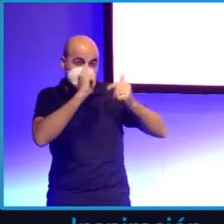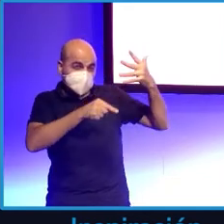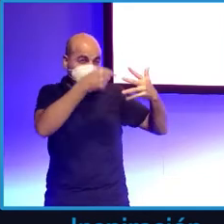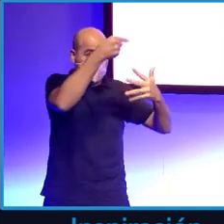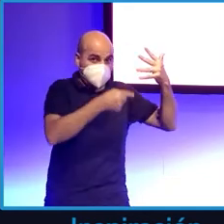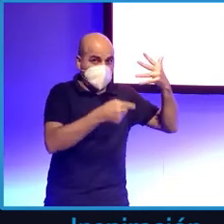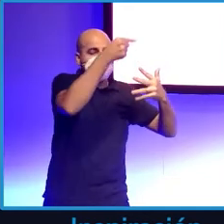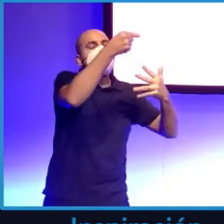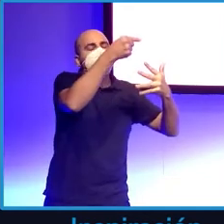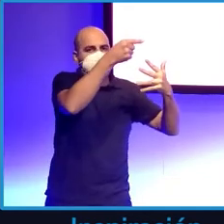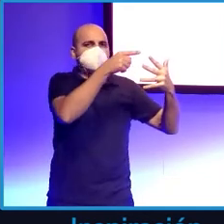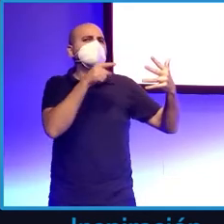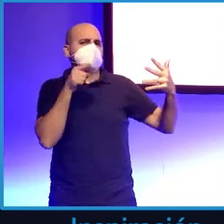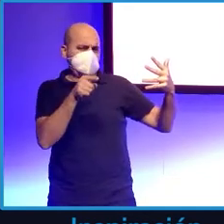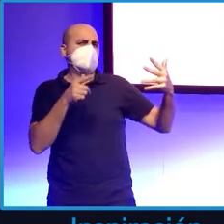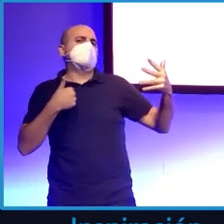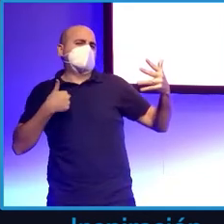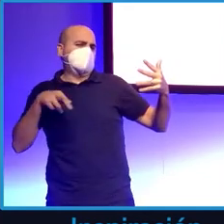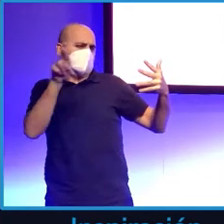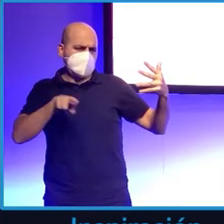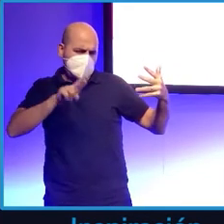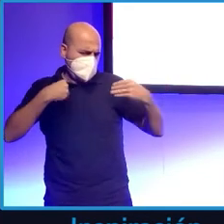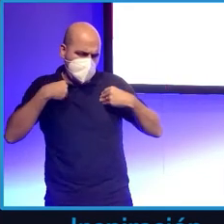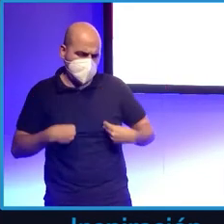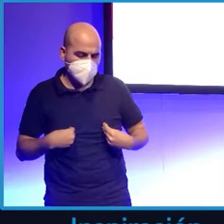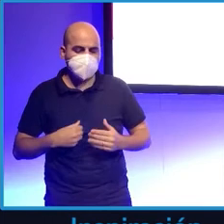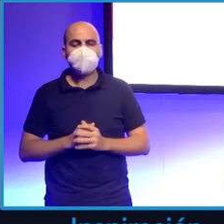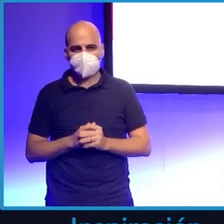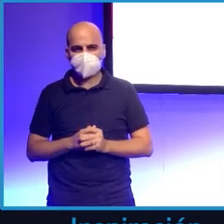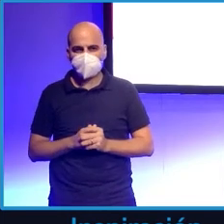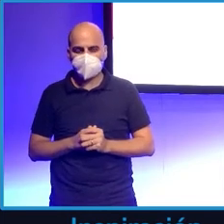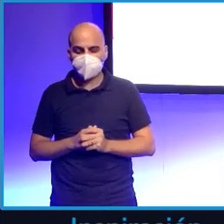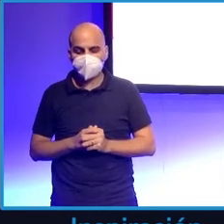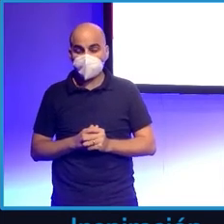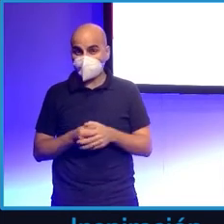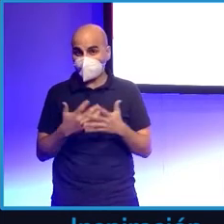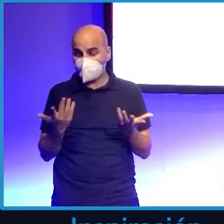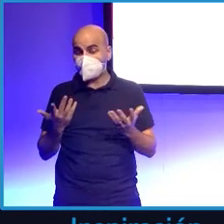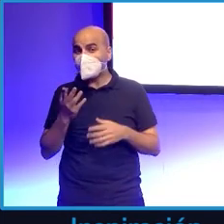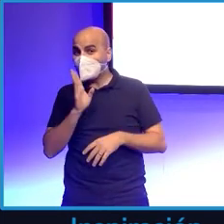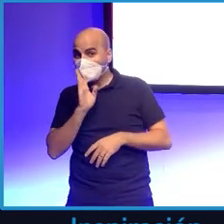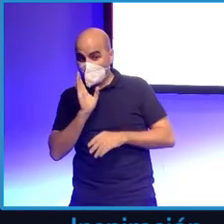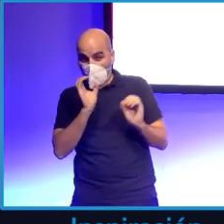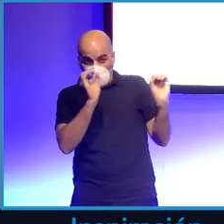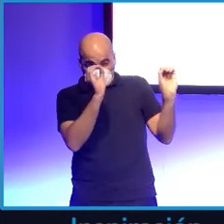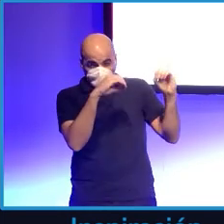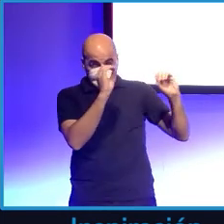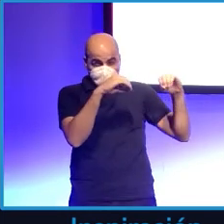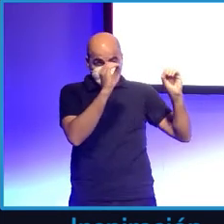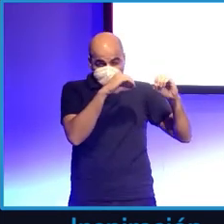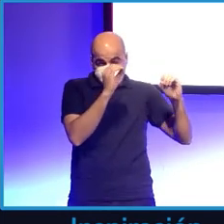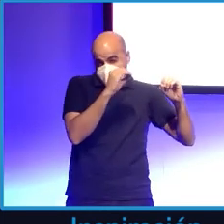voy repitiendo para que entender que es exactamente lo mismo esa parte google como he comentado